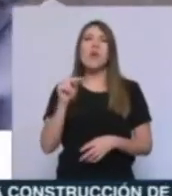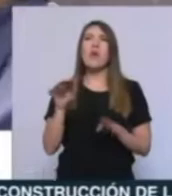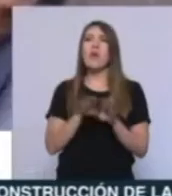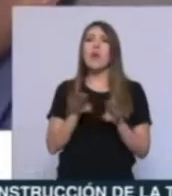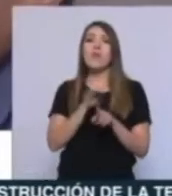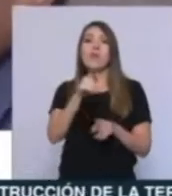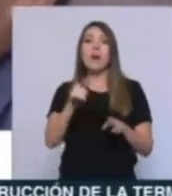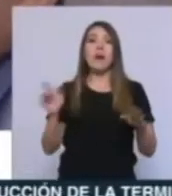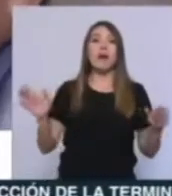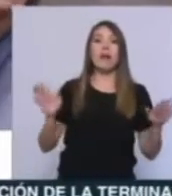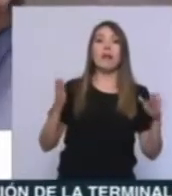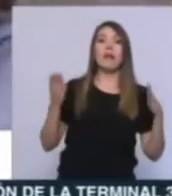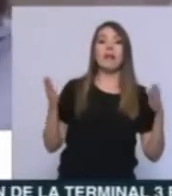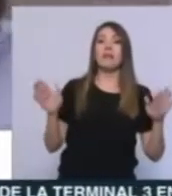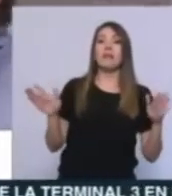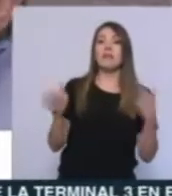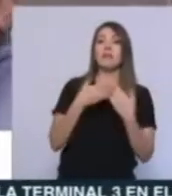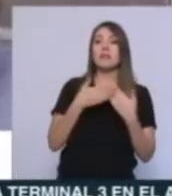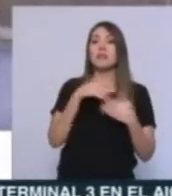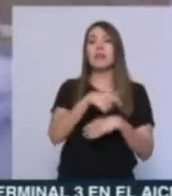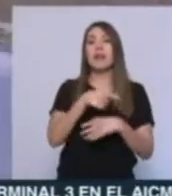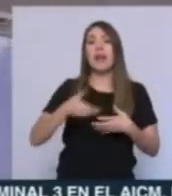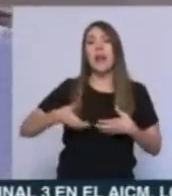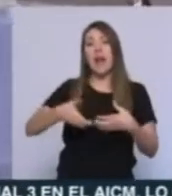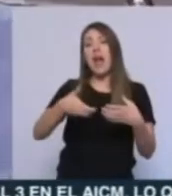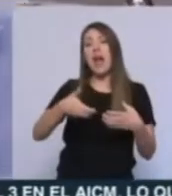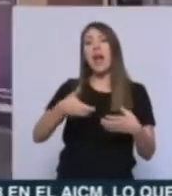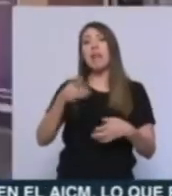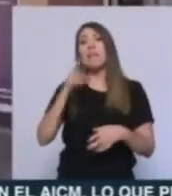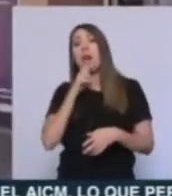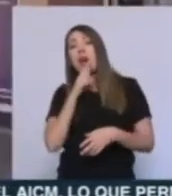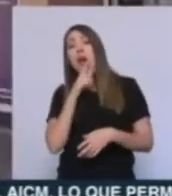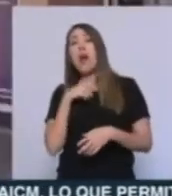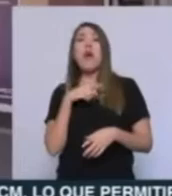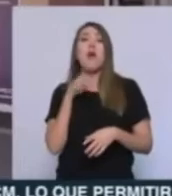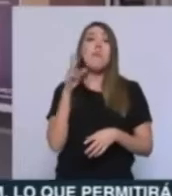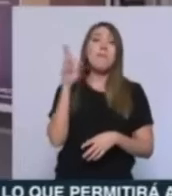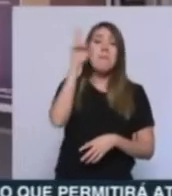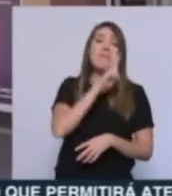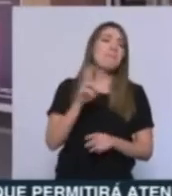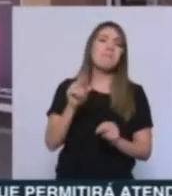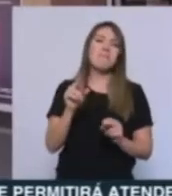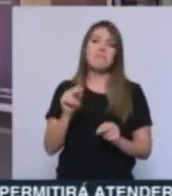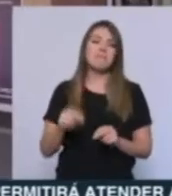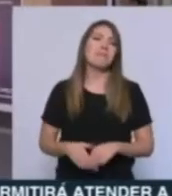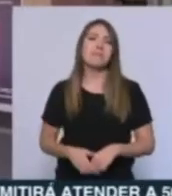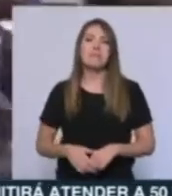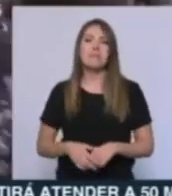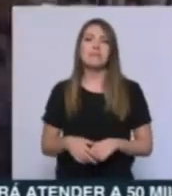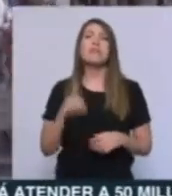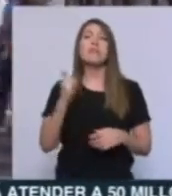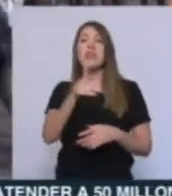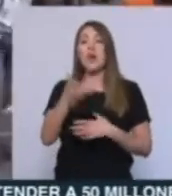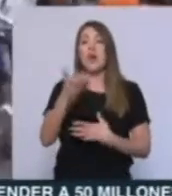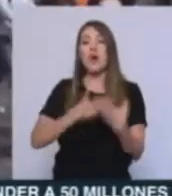que porque cierren van a venir, me va a ir más mejor, porque no cierren me va a ir más, peor. Por el contrario, para el sector comercial del centro histórico,